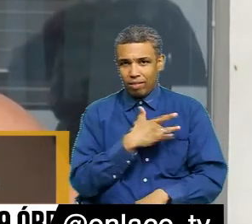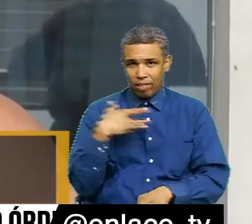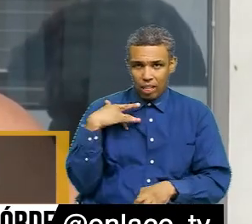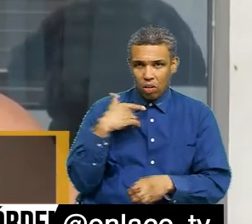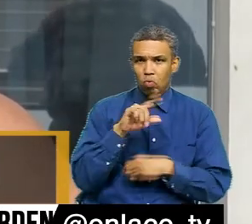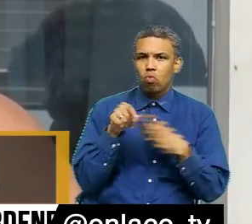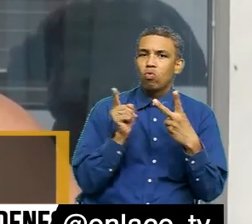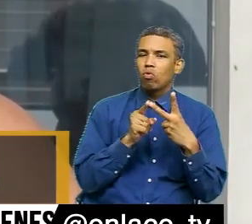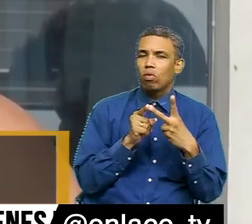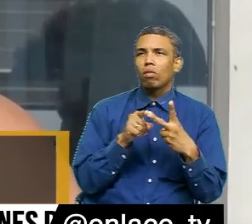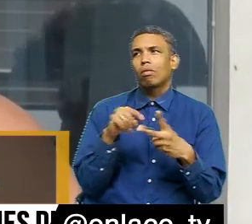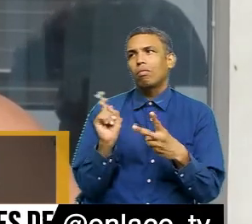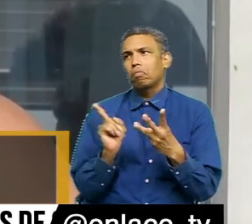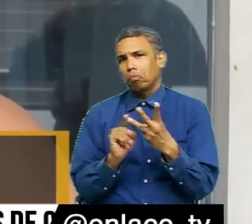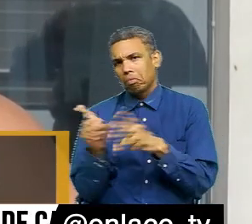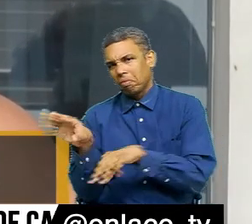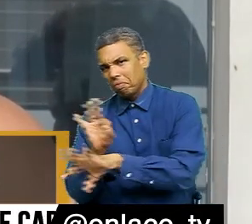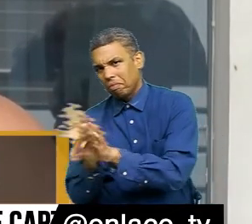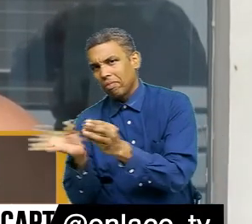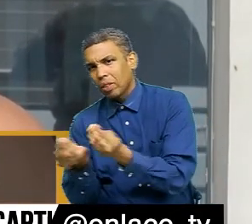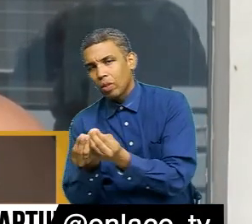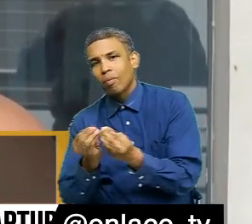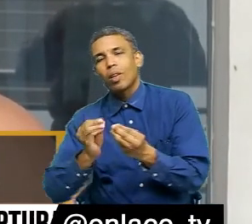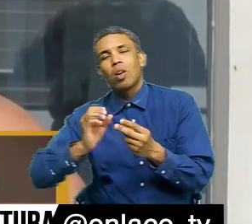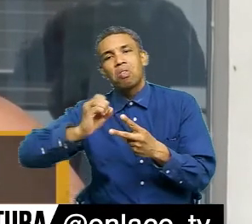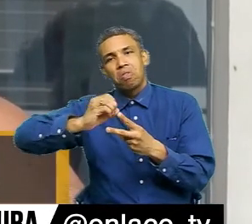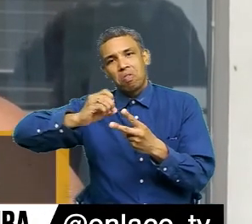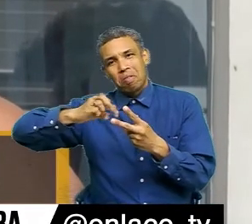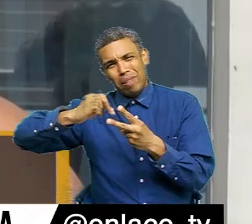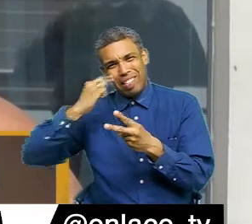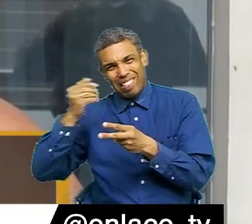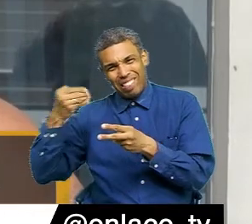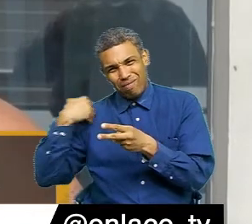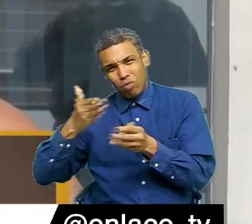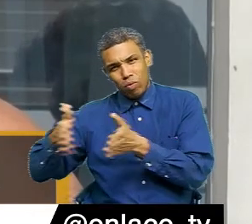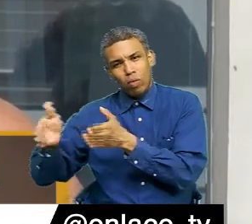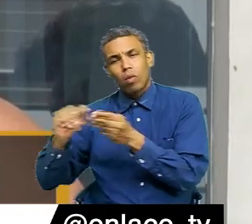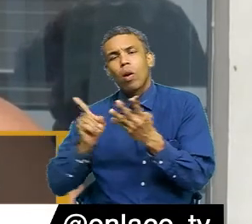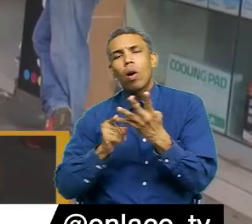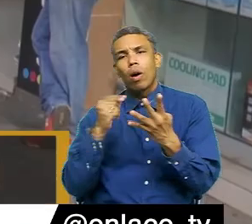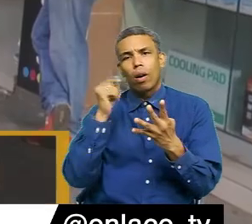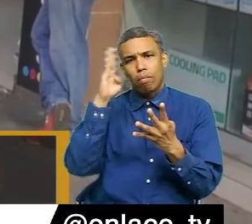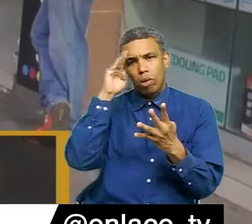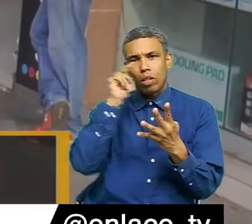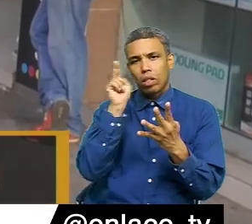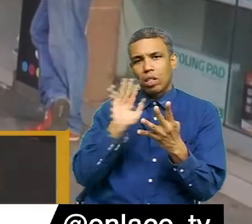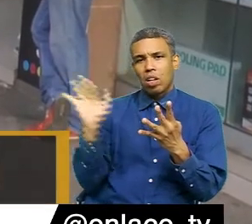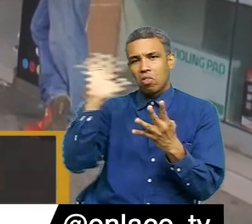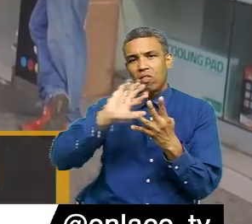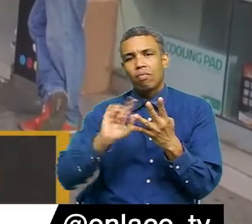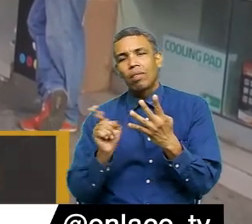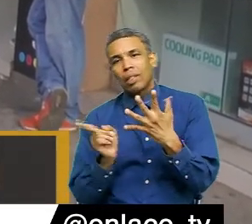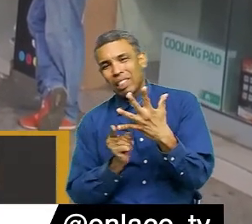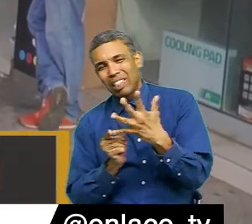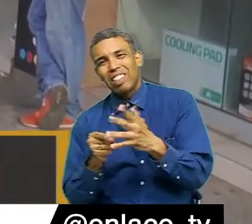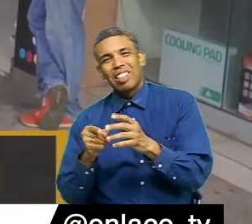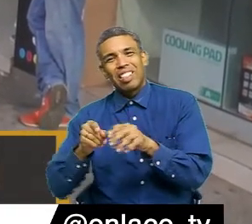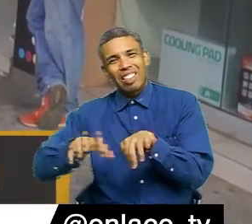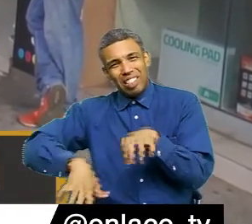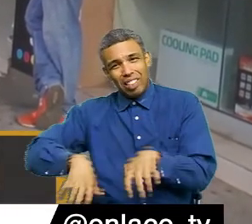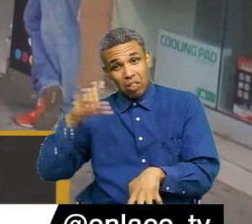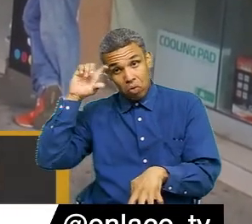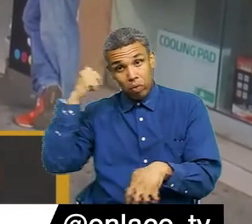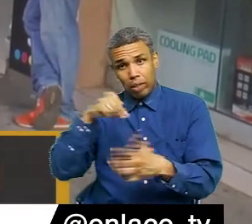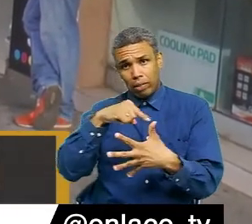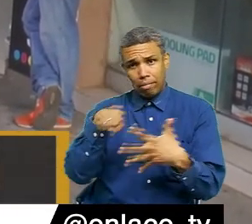Oficina de Inspección de Ornato de Espacio Público, la Policía Nacional y la Secretaría de Gobierno. Hasta el momento, 10 locales nocturnos en la ciudad han